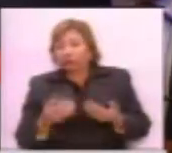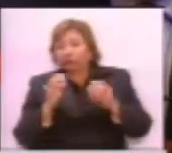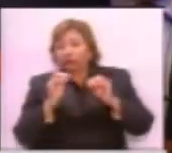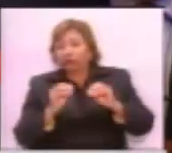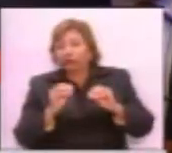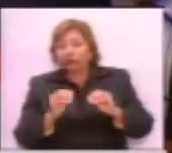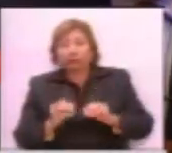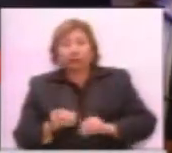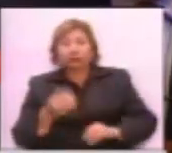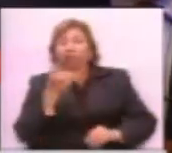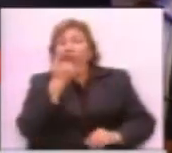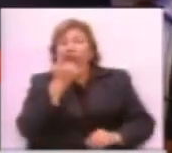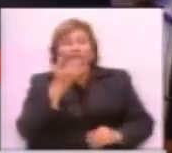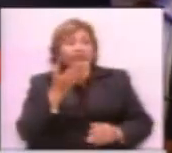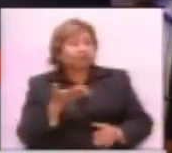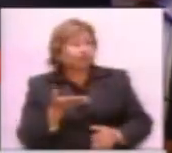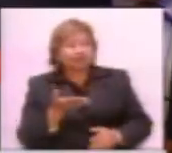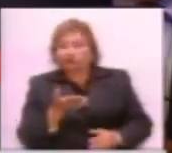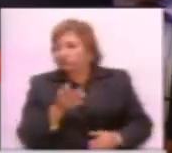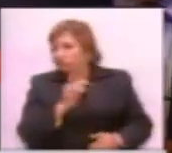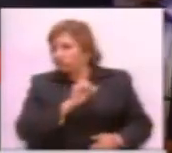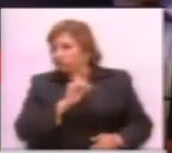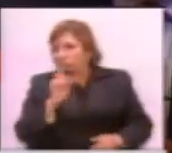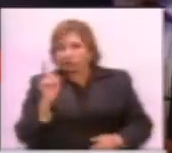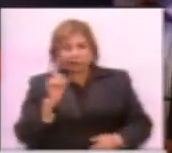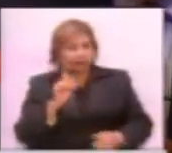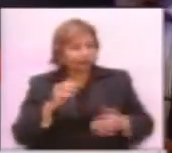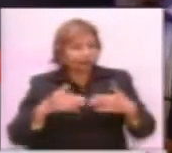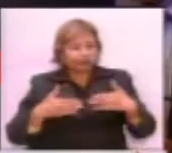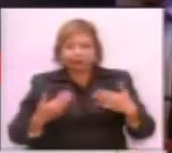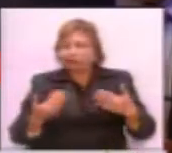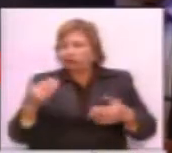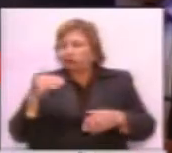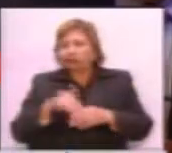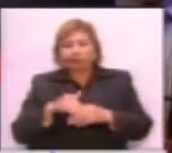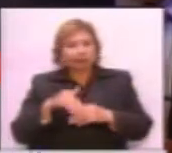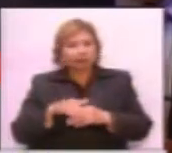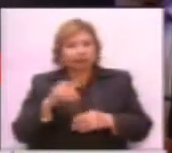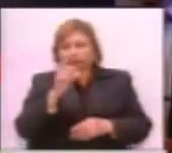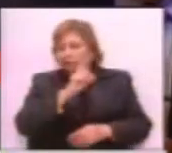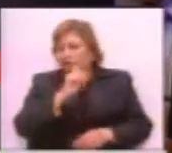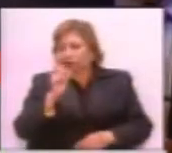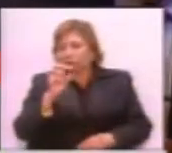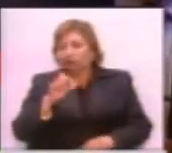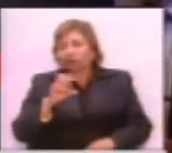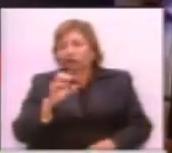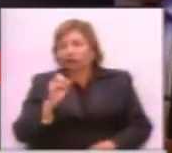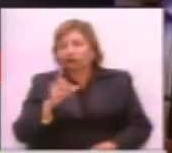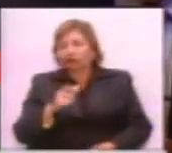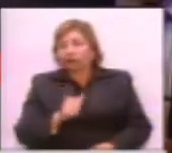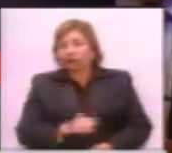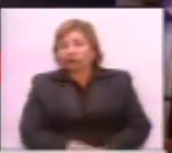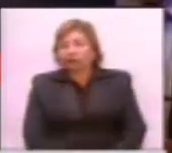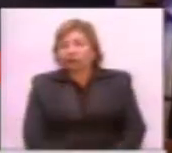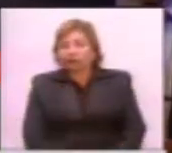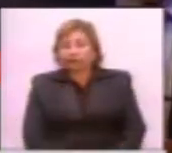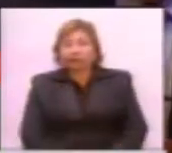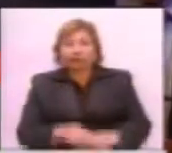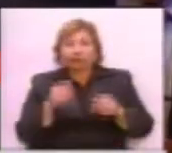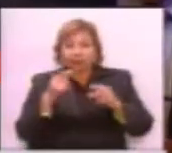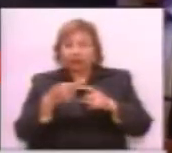cometido delito doloso, no pueda ser candidato para elecciones del voto popular. Y